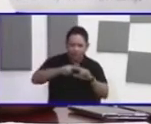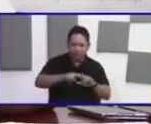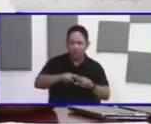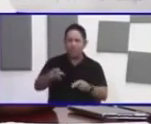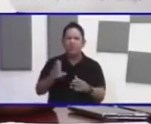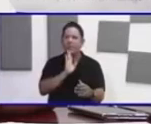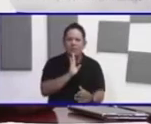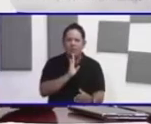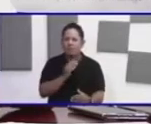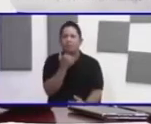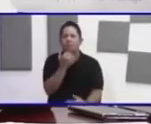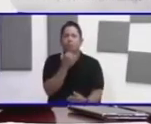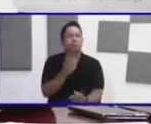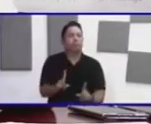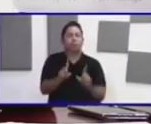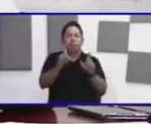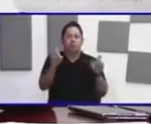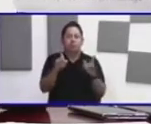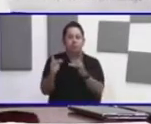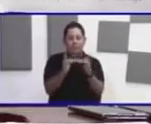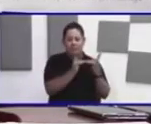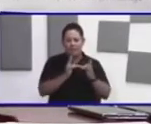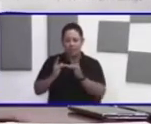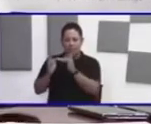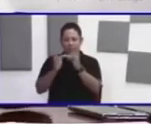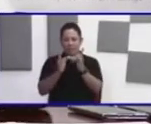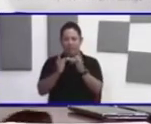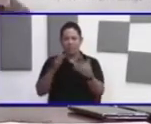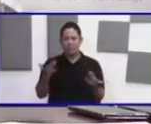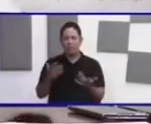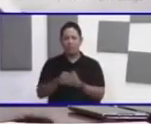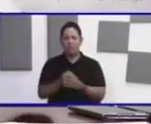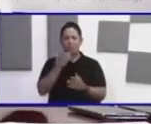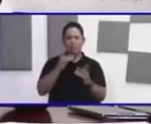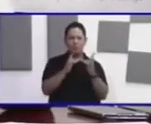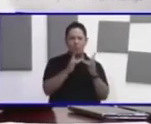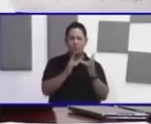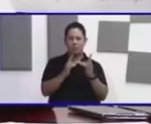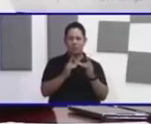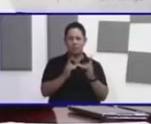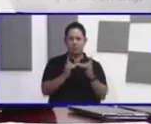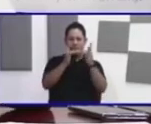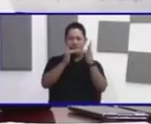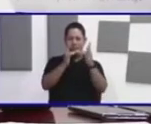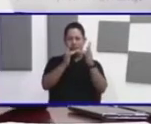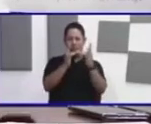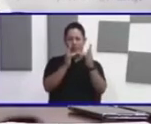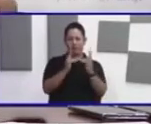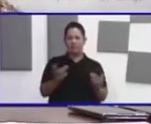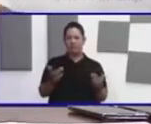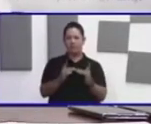quién lo hizo, juntar camas como si estuvieran siendo instaladas camillas altas que no son camas hospitalarias, son camillas